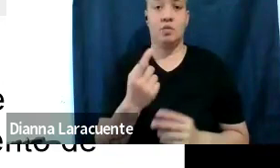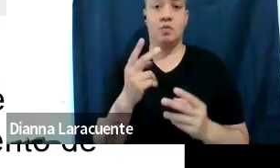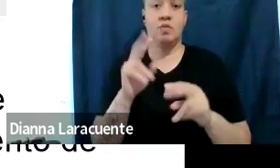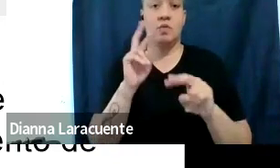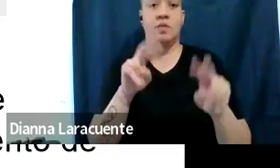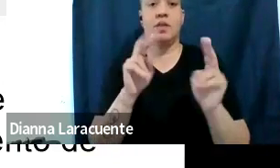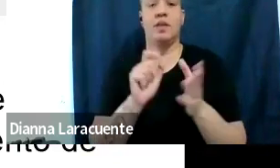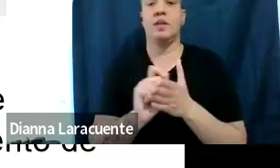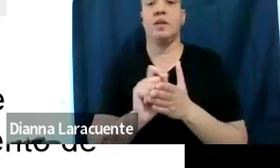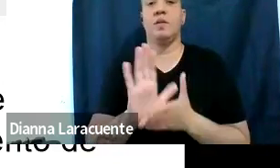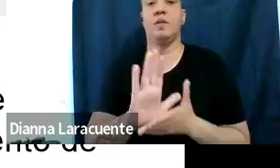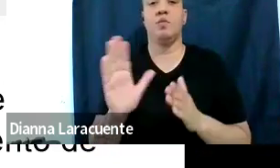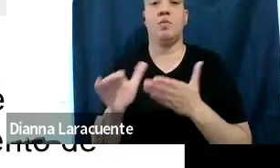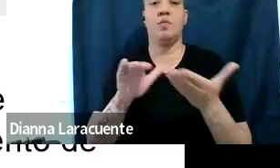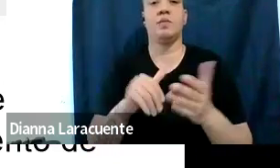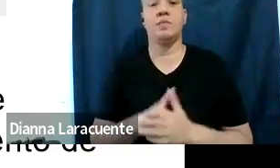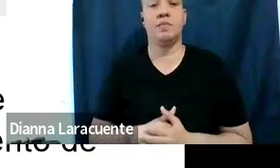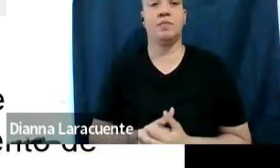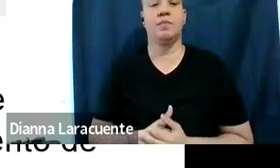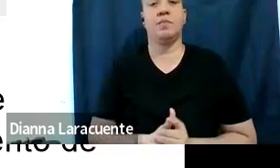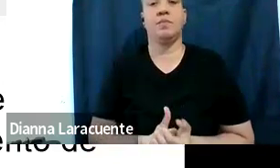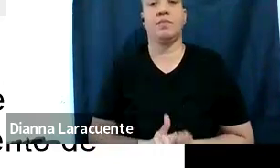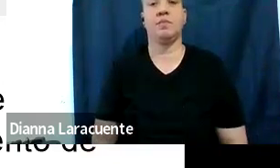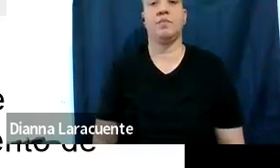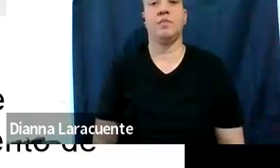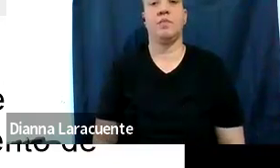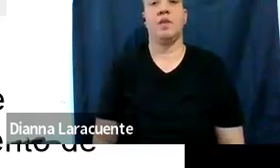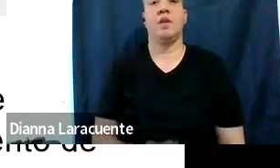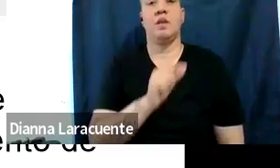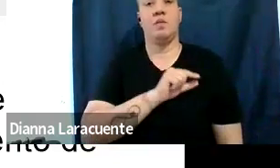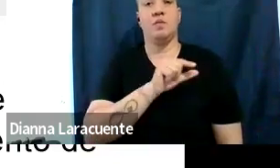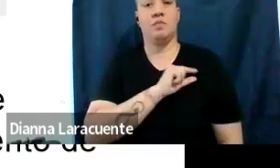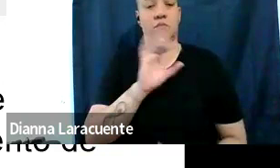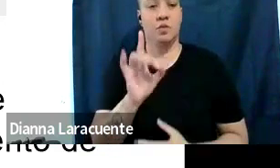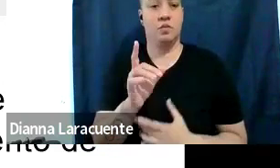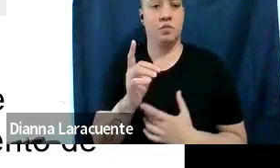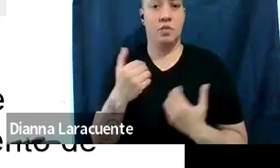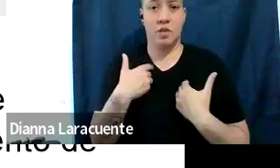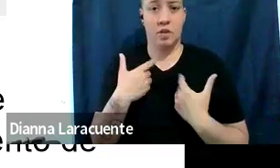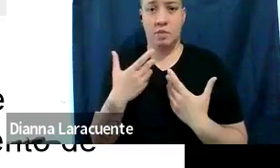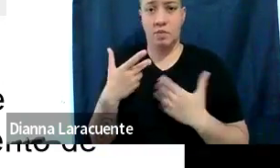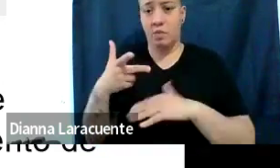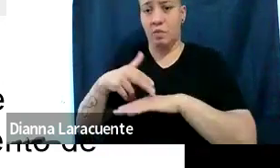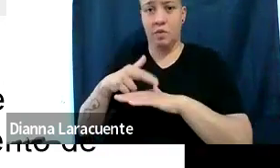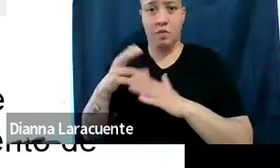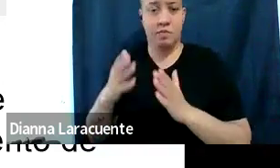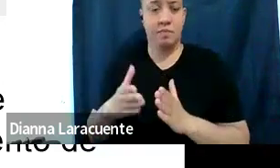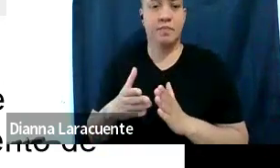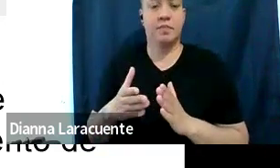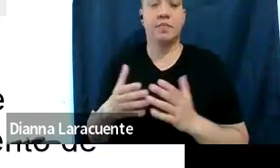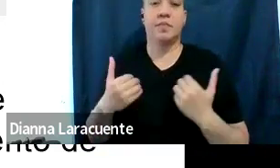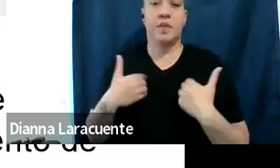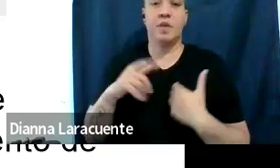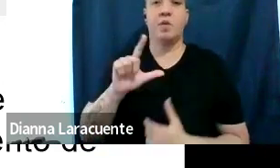a su muerte. Y entre esas cualidades que no solemos poseer los puertorriqueños, tenía